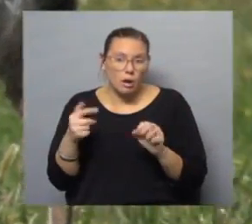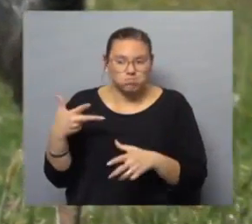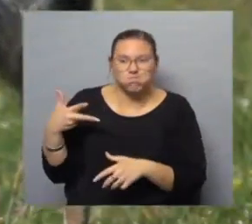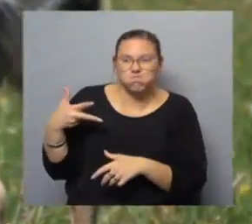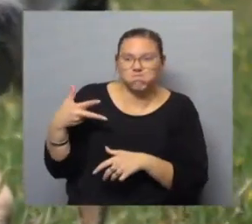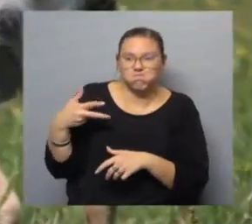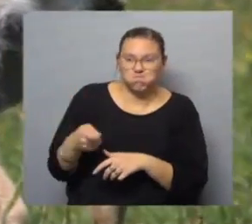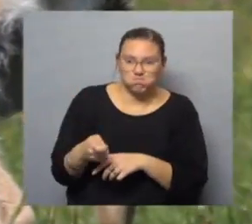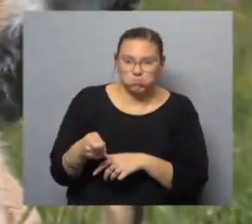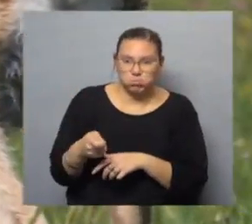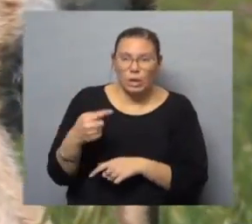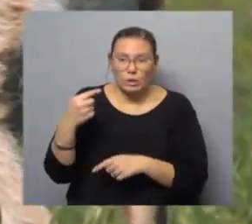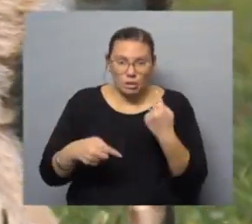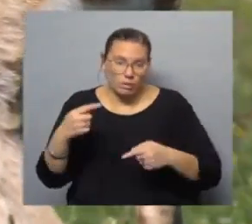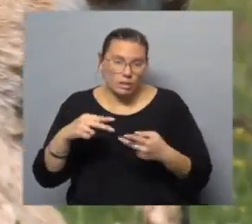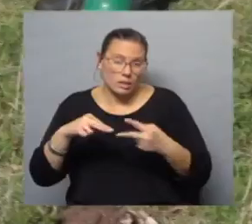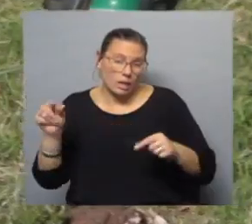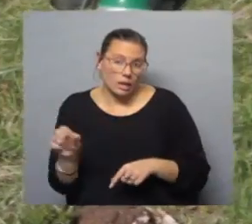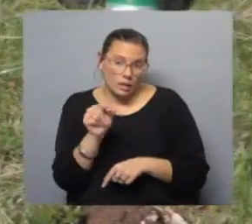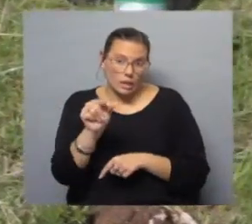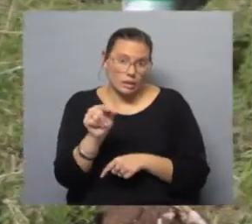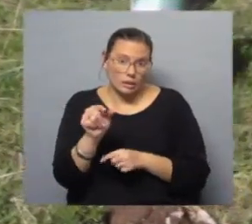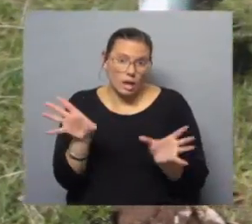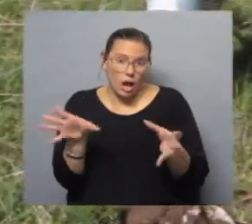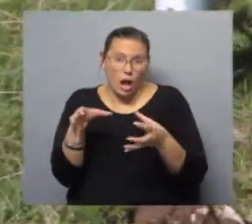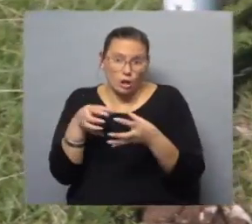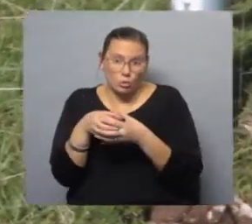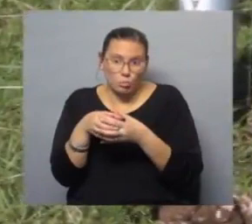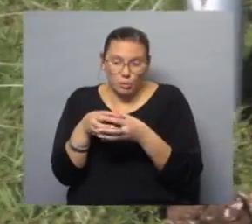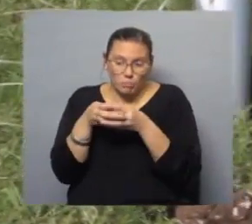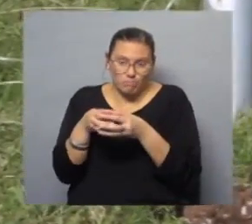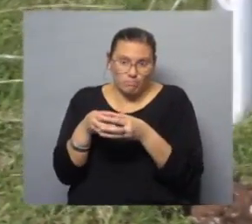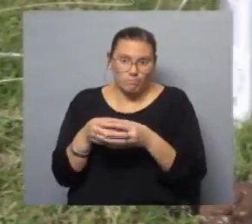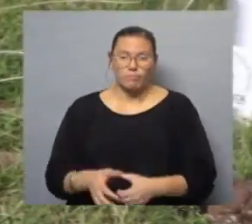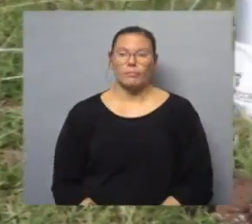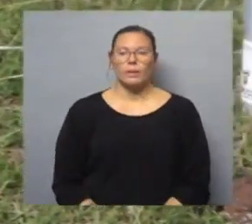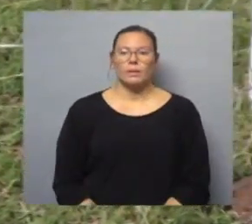inyectar variabilidad genética a esa población cerrada.